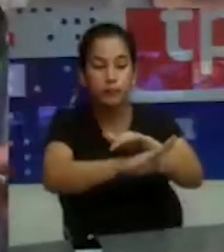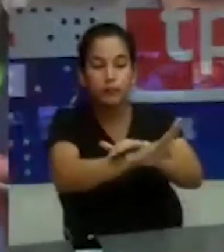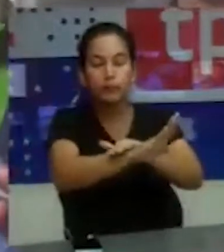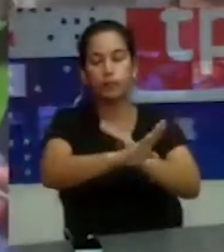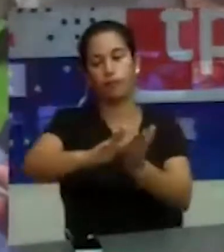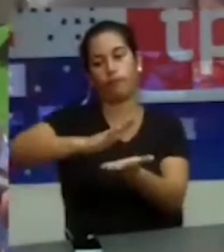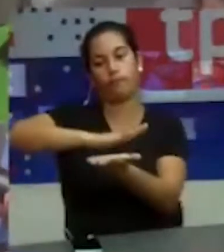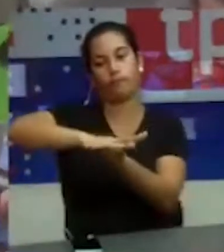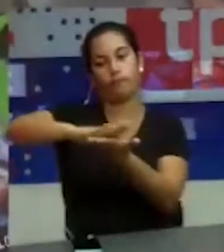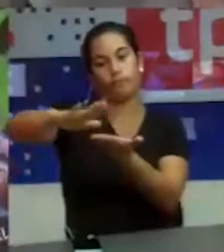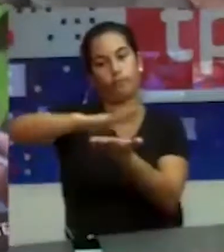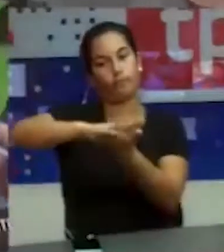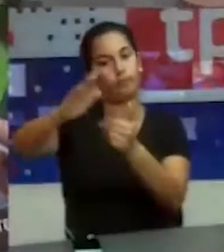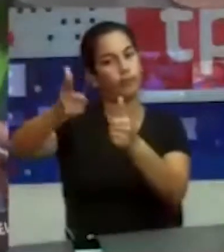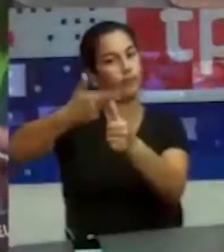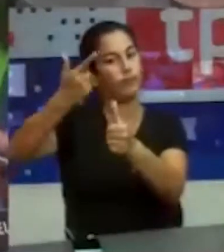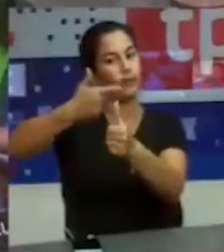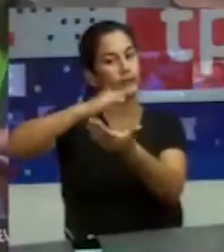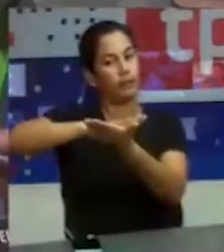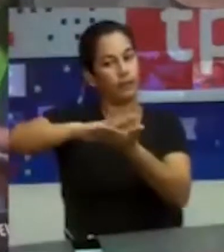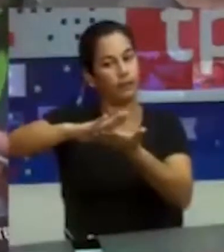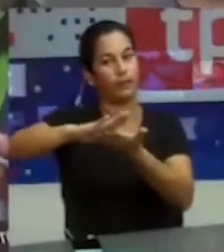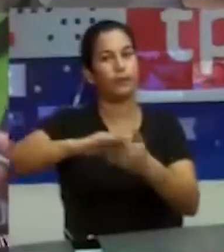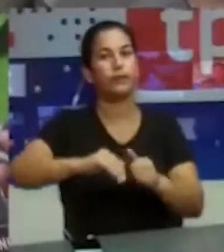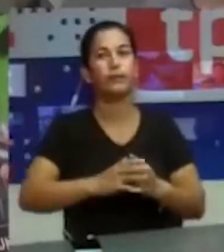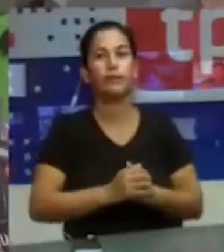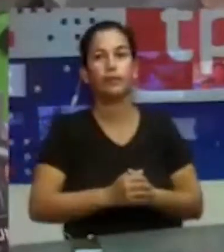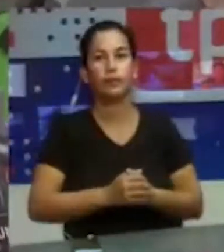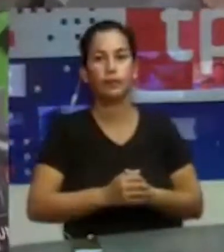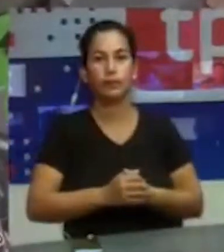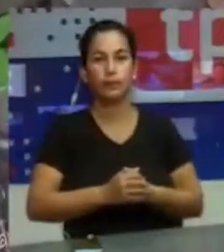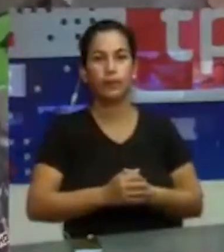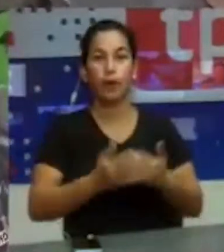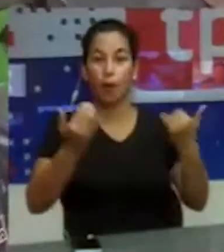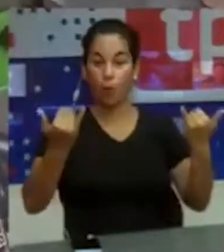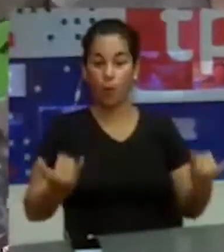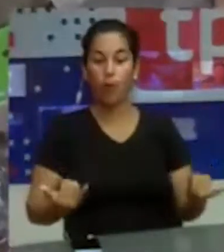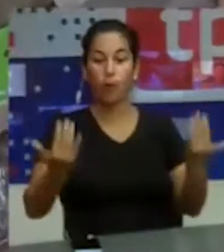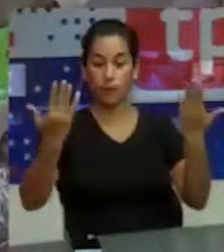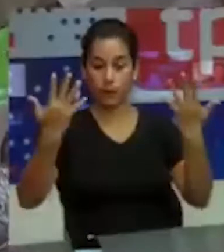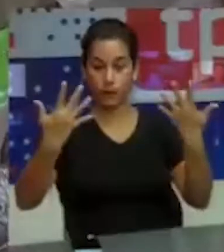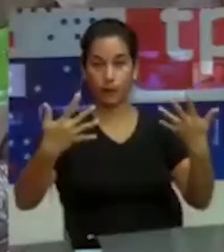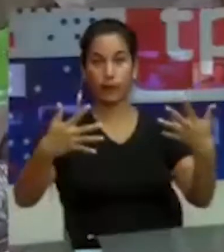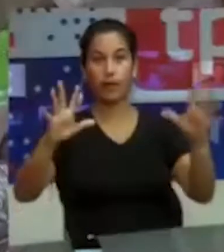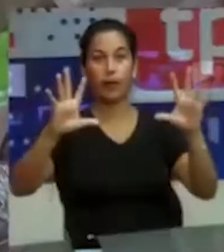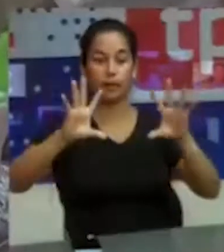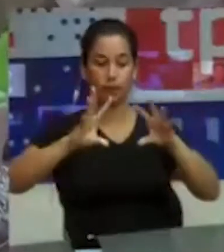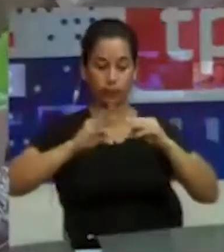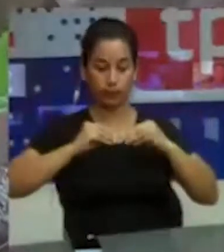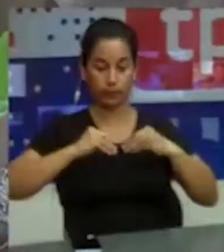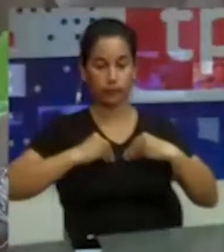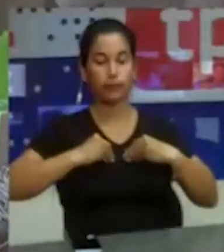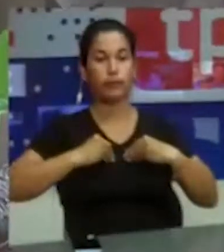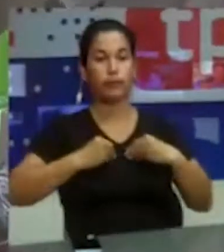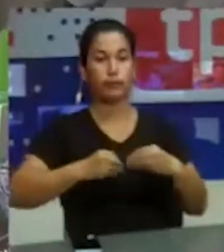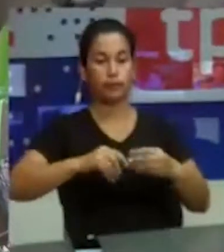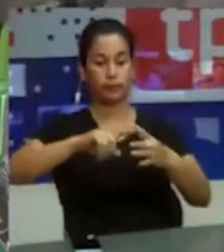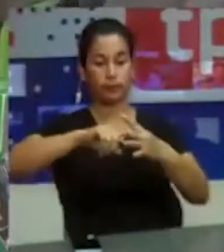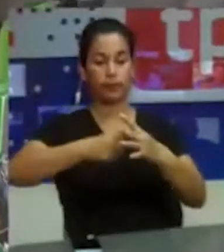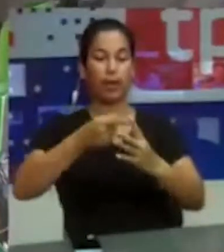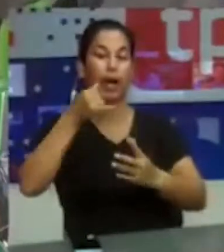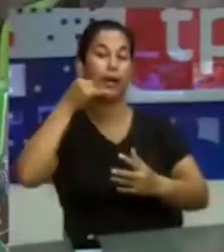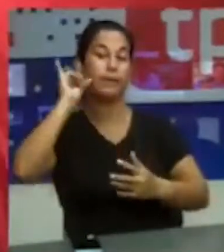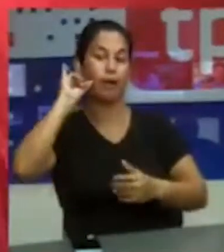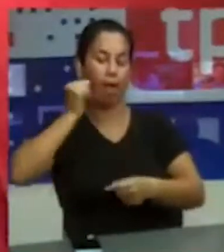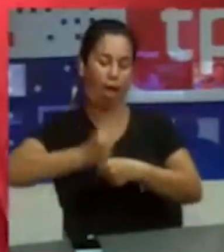de este modelo que ya vamos a probar el día de hoy, han iniciado el trabajo, lo han terminado en 4 o 5 horas el día de ayer.